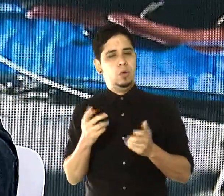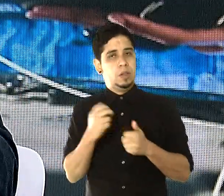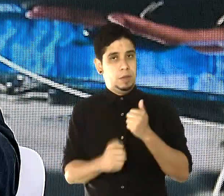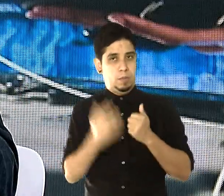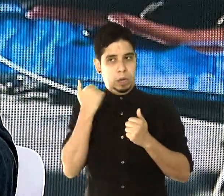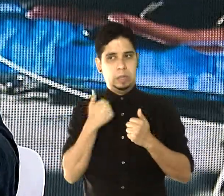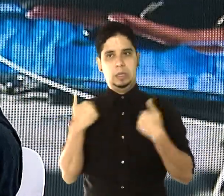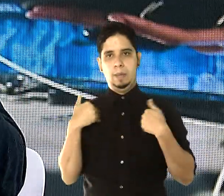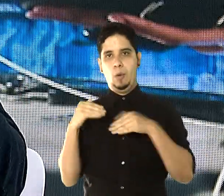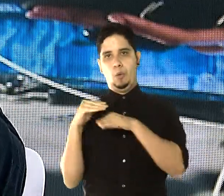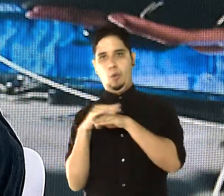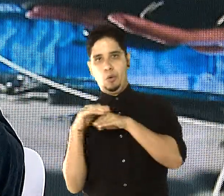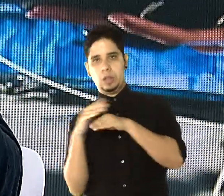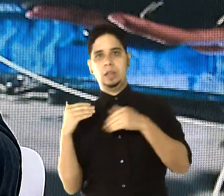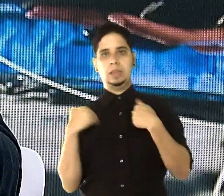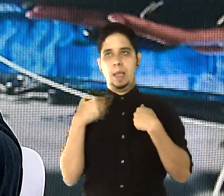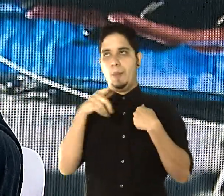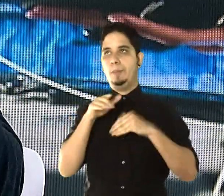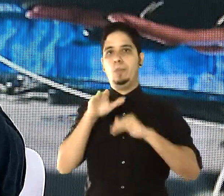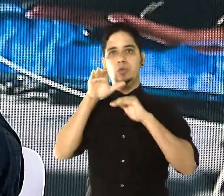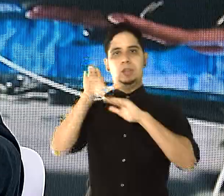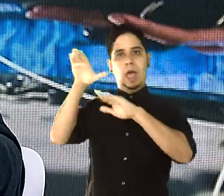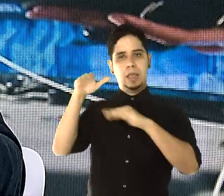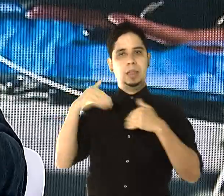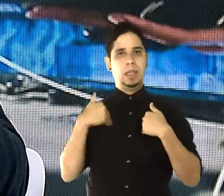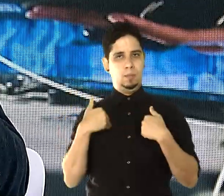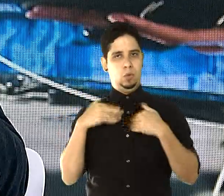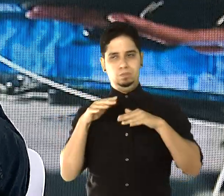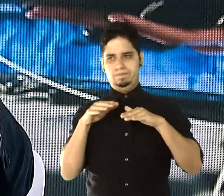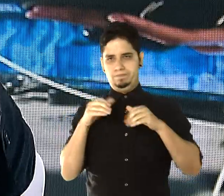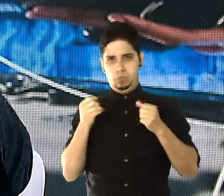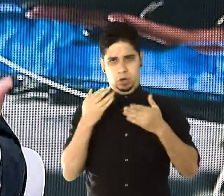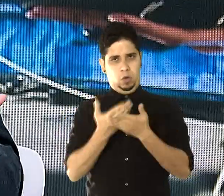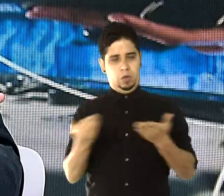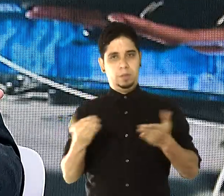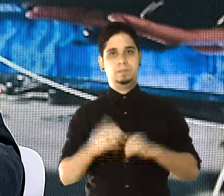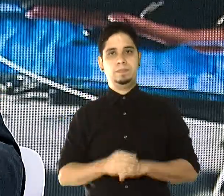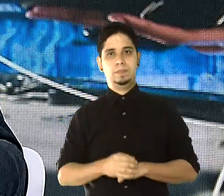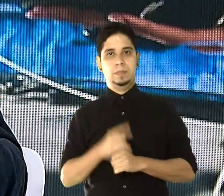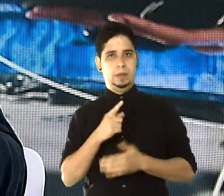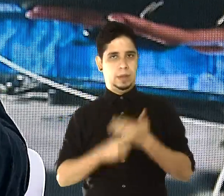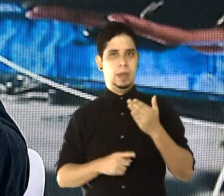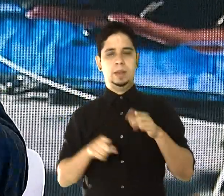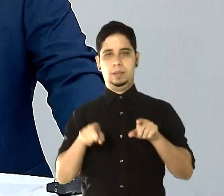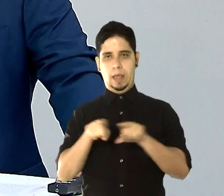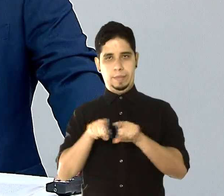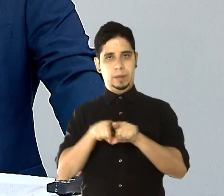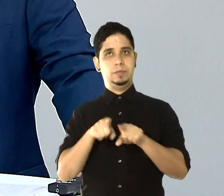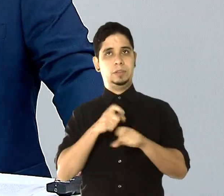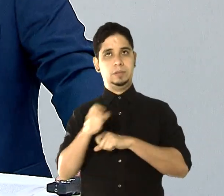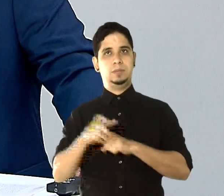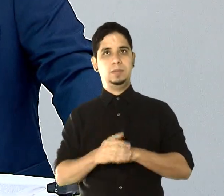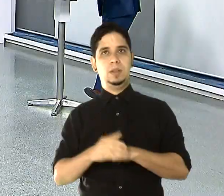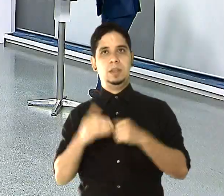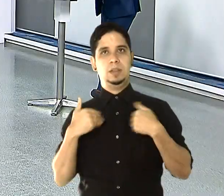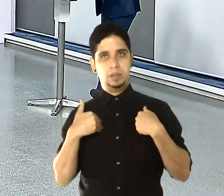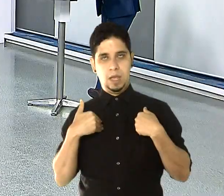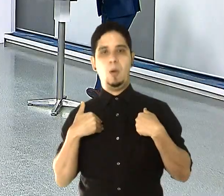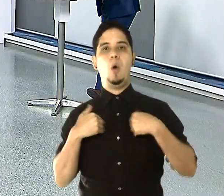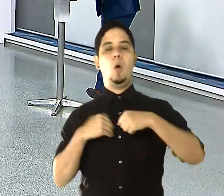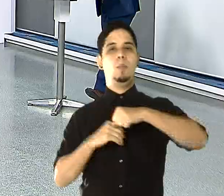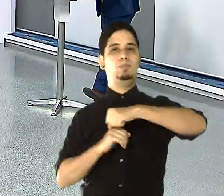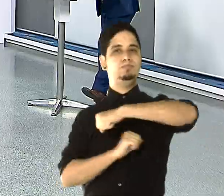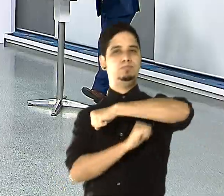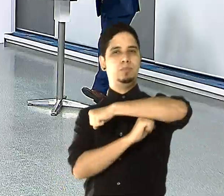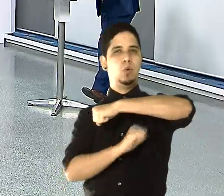costas, tenemos un entorno que también dificulta. Puentes municipales y puentes estatales.